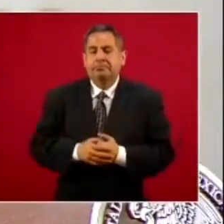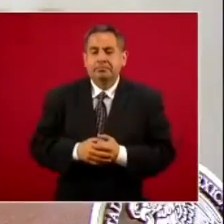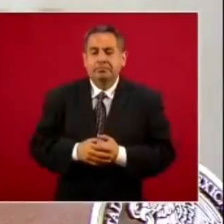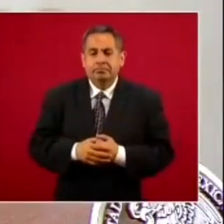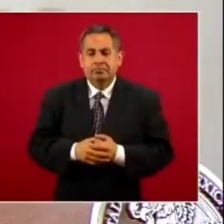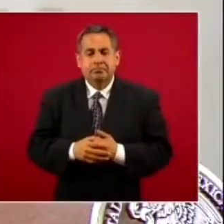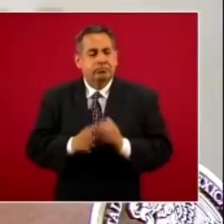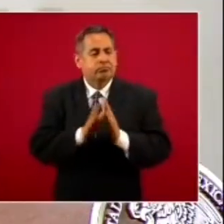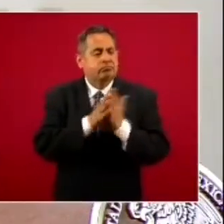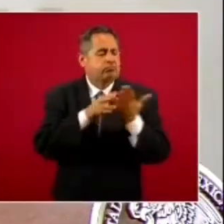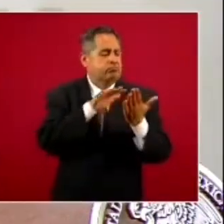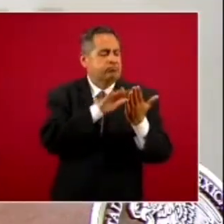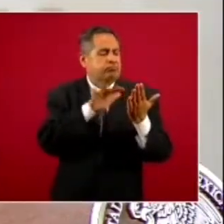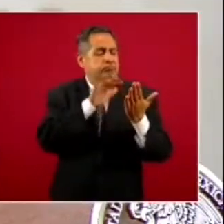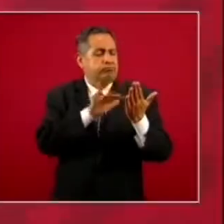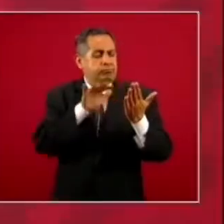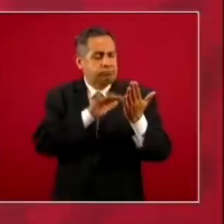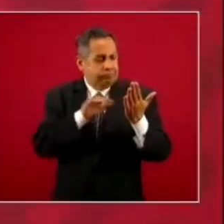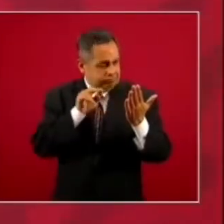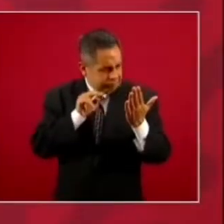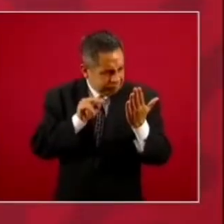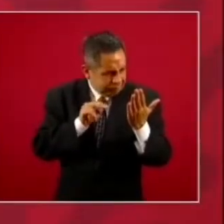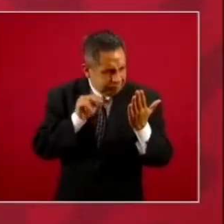Leo la declaración